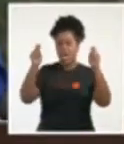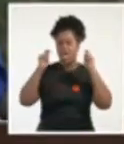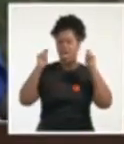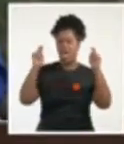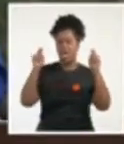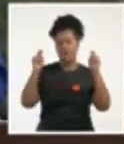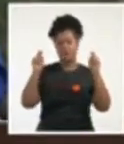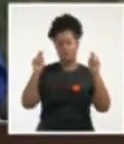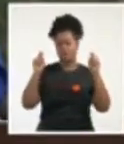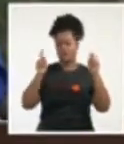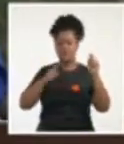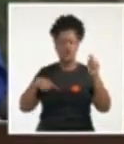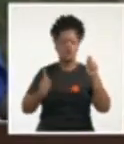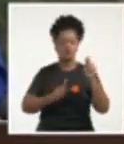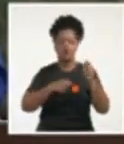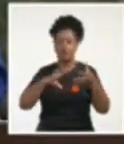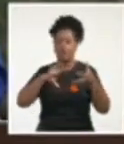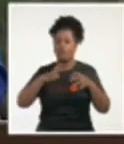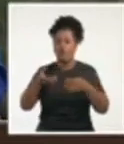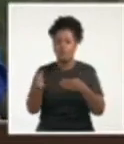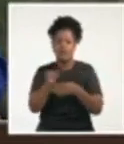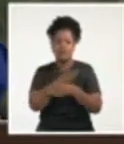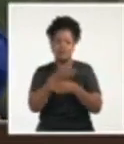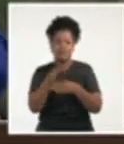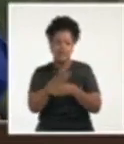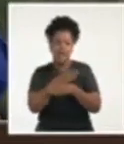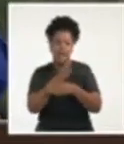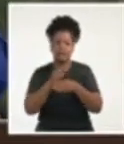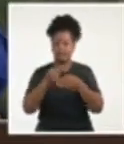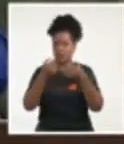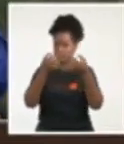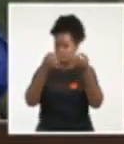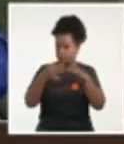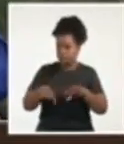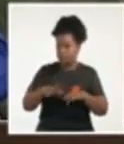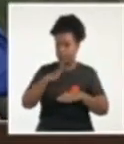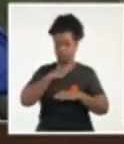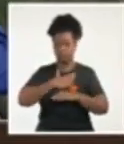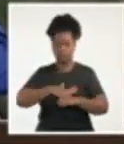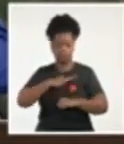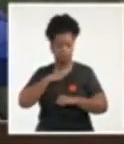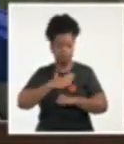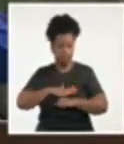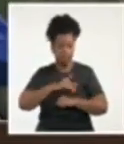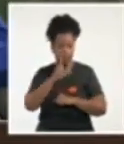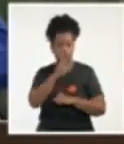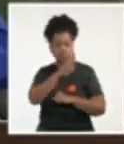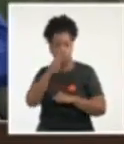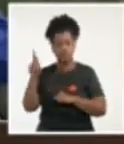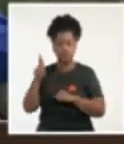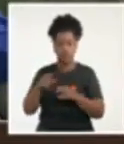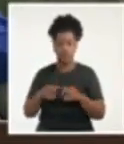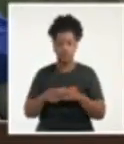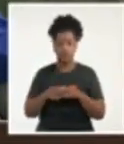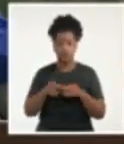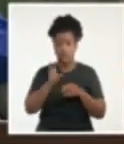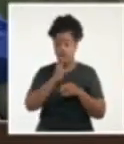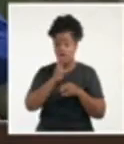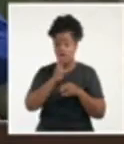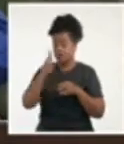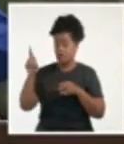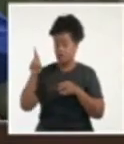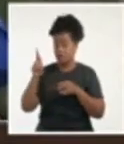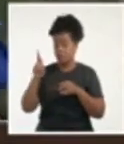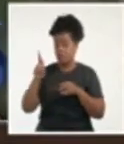de formas y miles de maneras de modo pacífico, donde los revolucionarios, donde además los revolucionarios